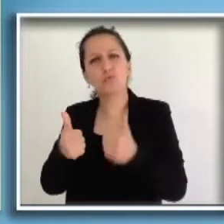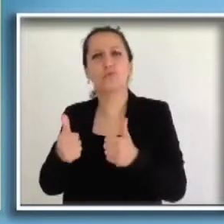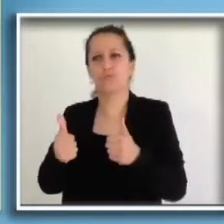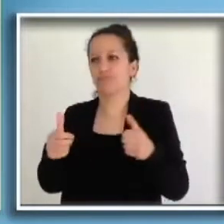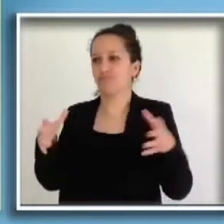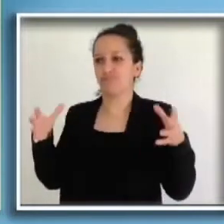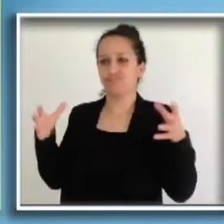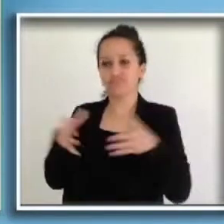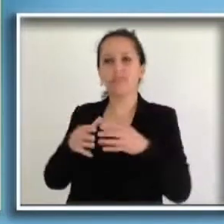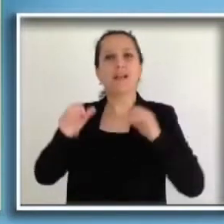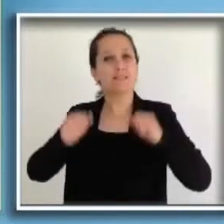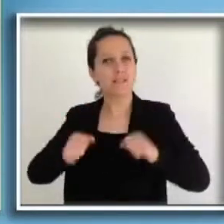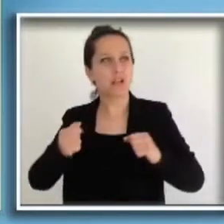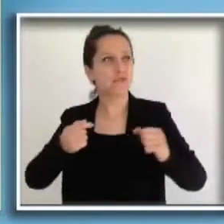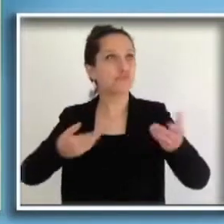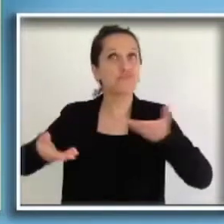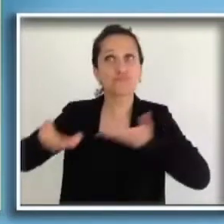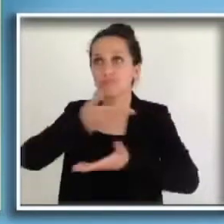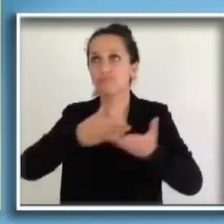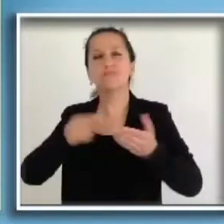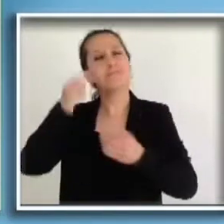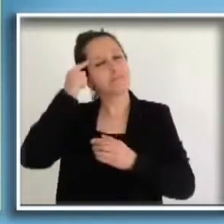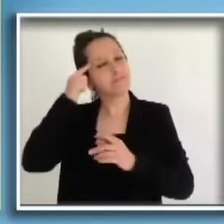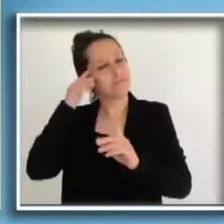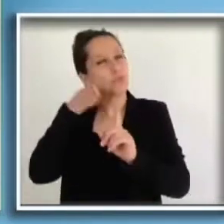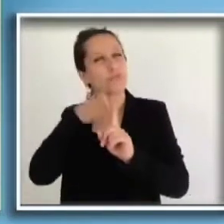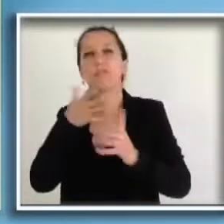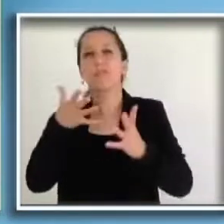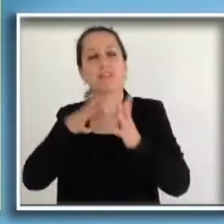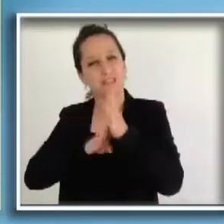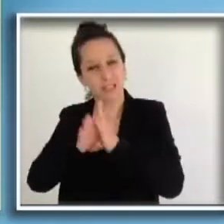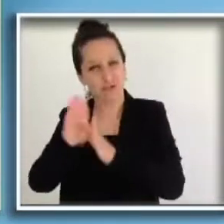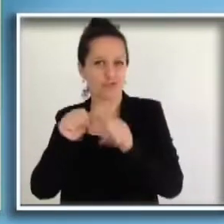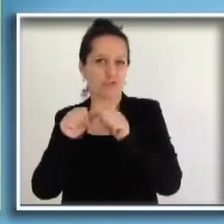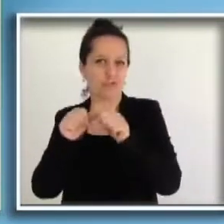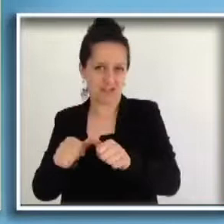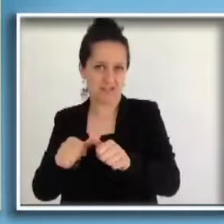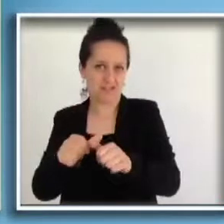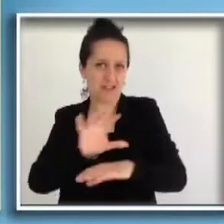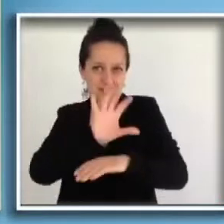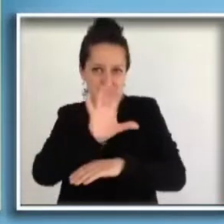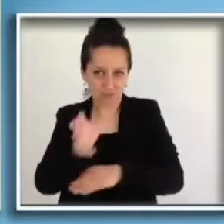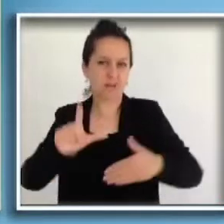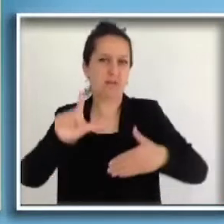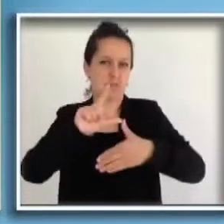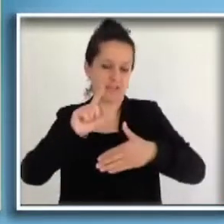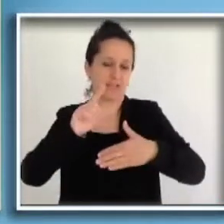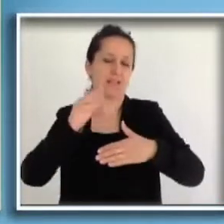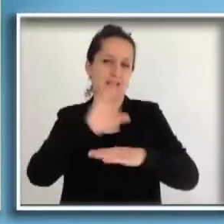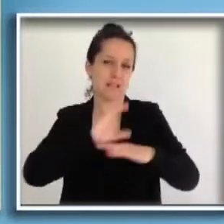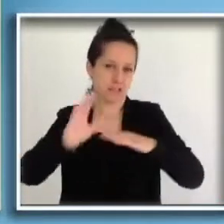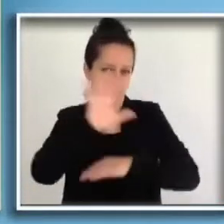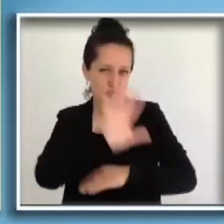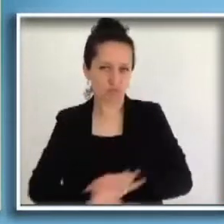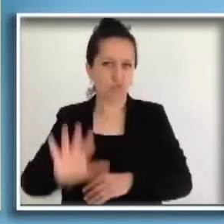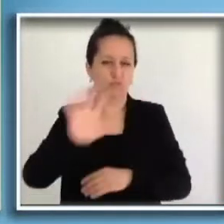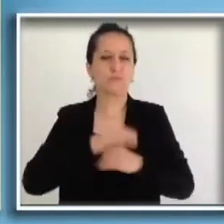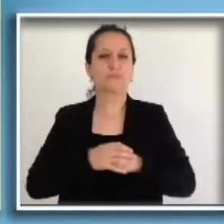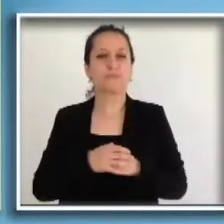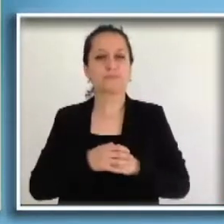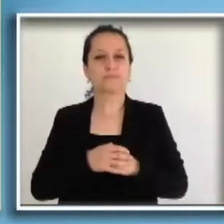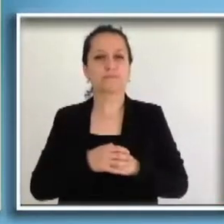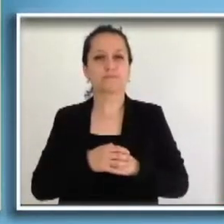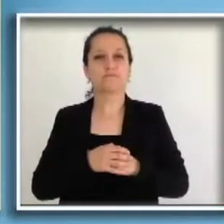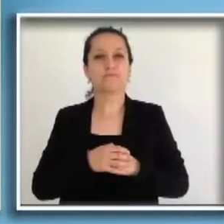aboguemos por el desarrollo sostenible en nuestra región a su vez estamos conscientes de que ninguno de los problemas y desafíos regionales